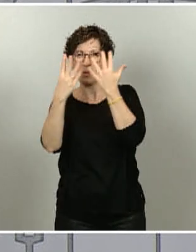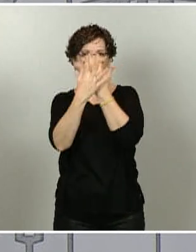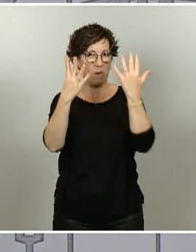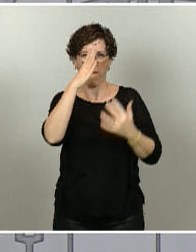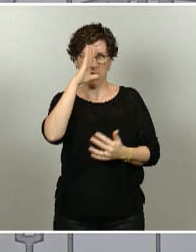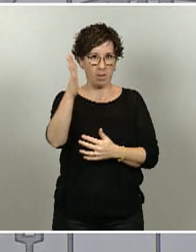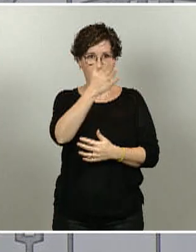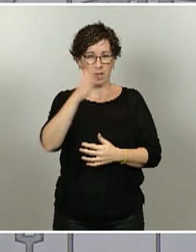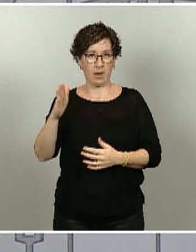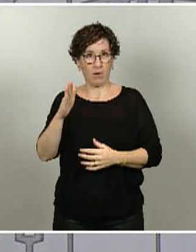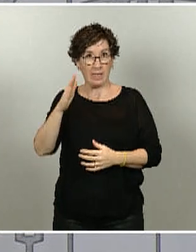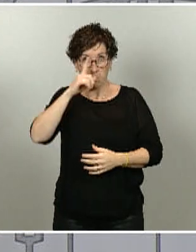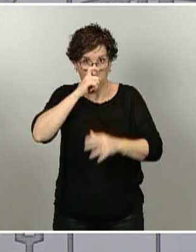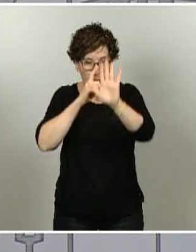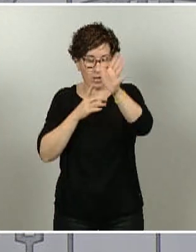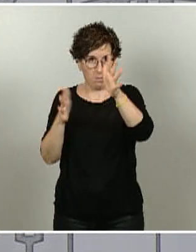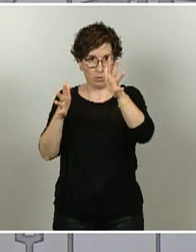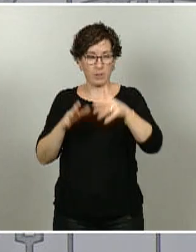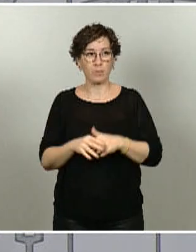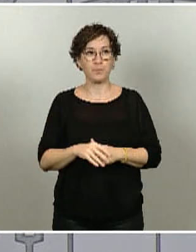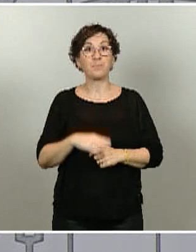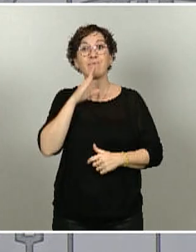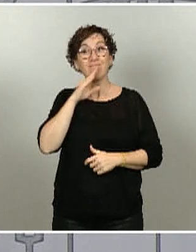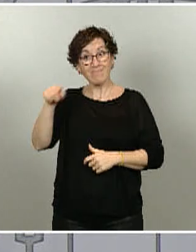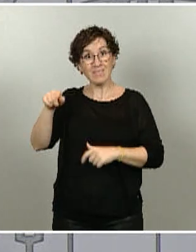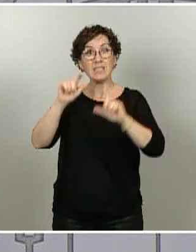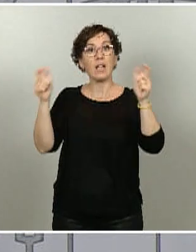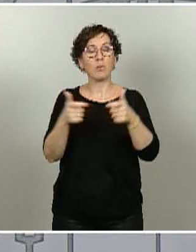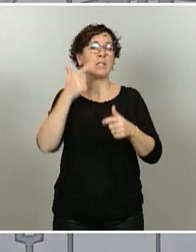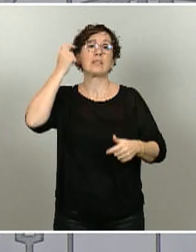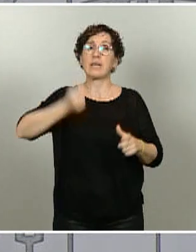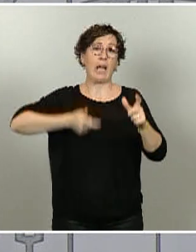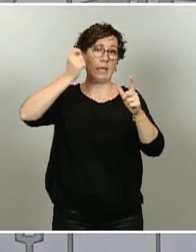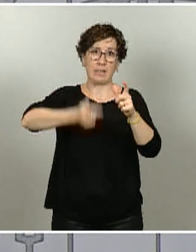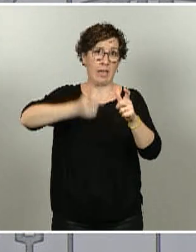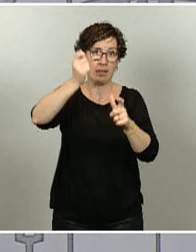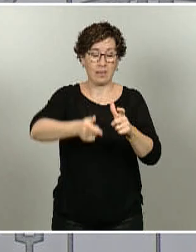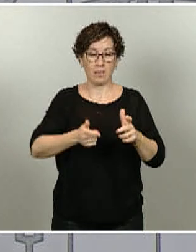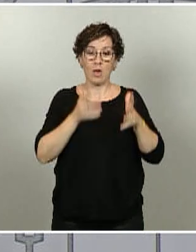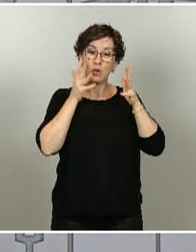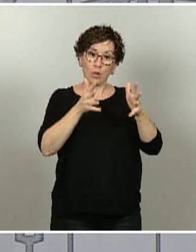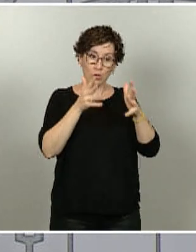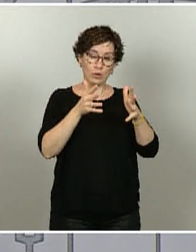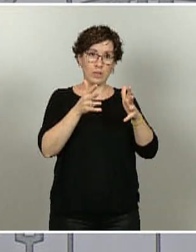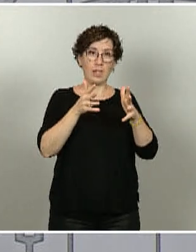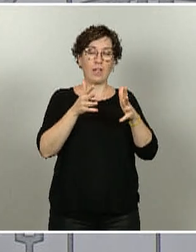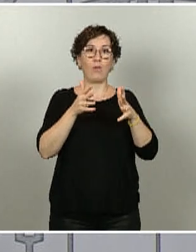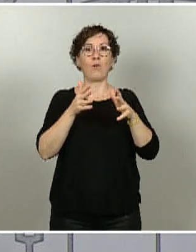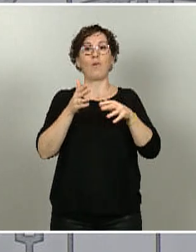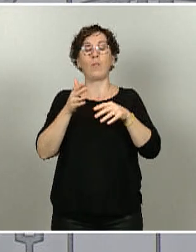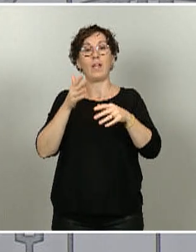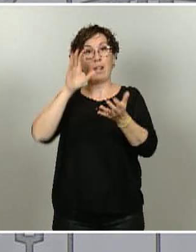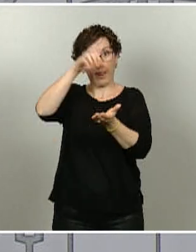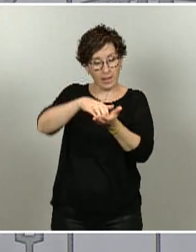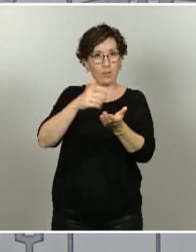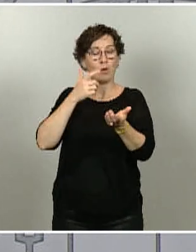que fue en esas fechas, esta reunión es una reunión periódica que mantiene el Consejo Asesor del Centro Europeo de Control de Enfermedades, del que yo tengo el honor